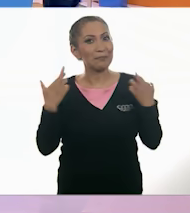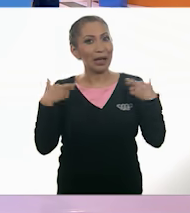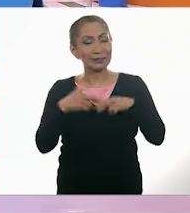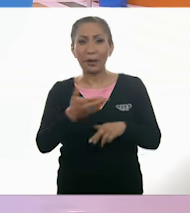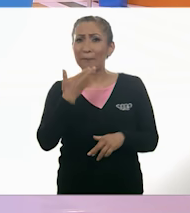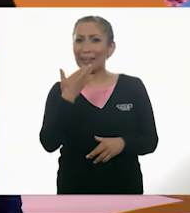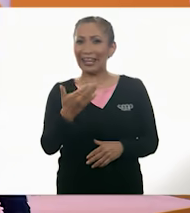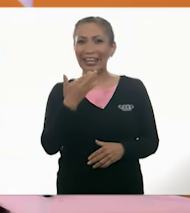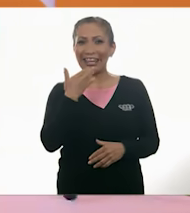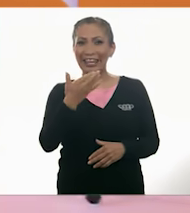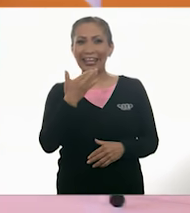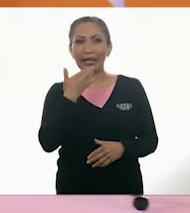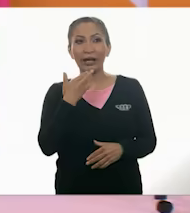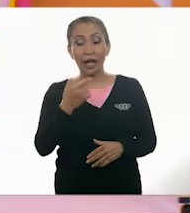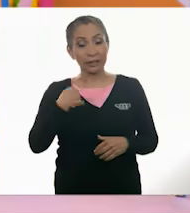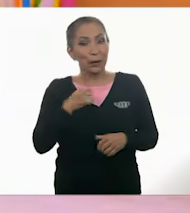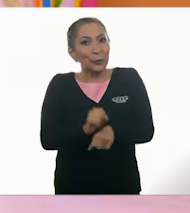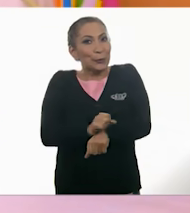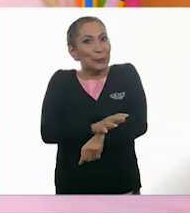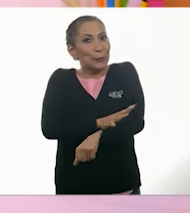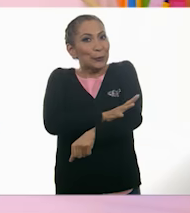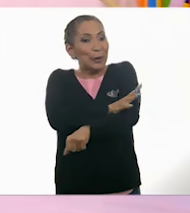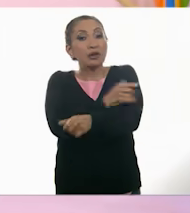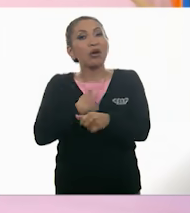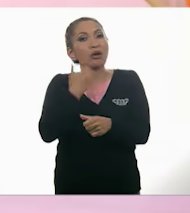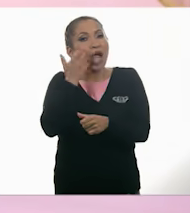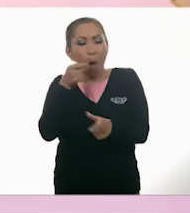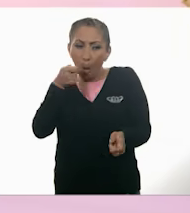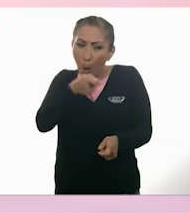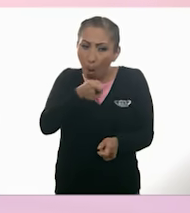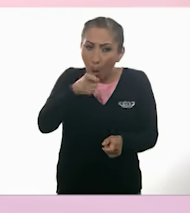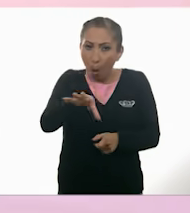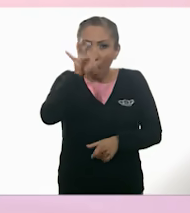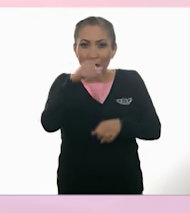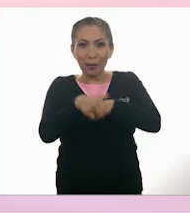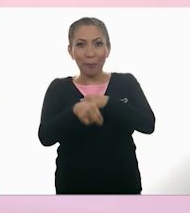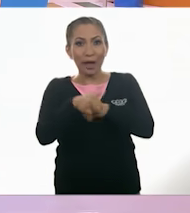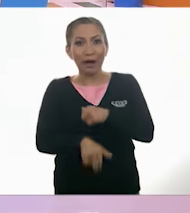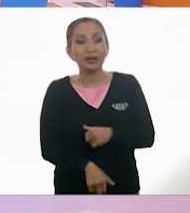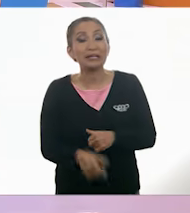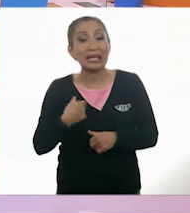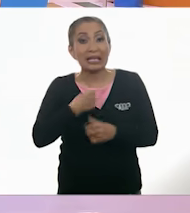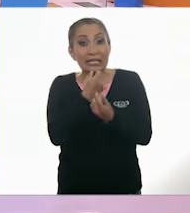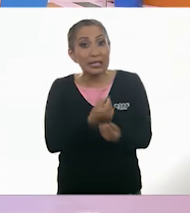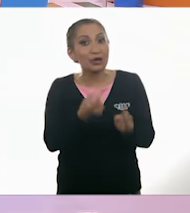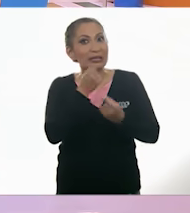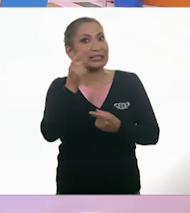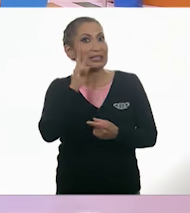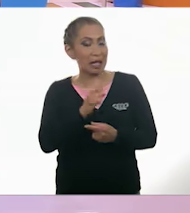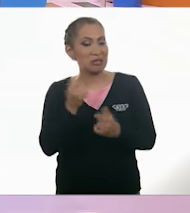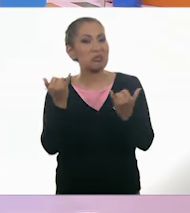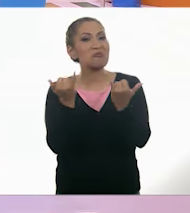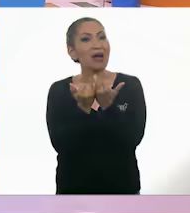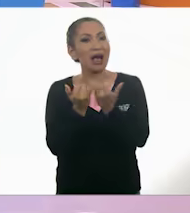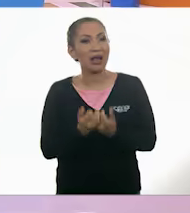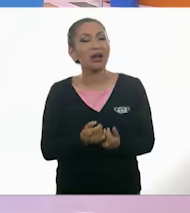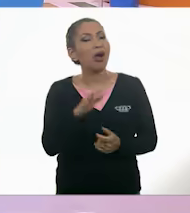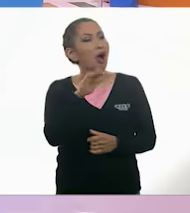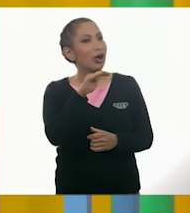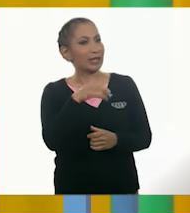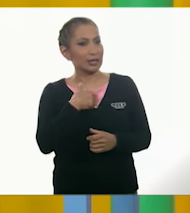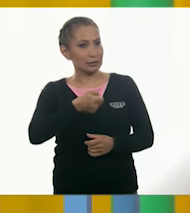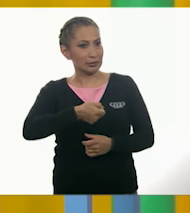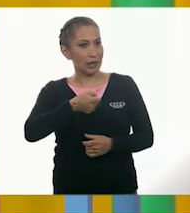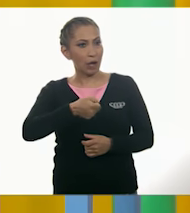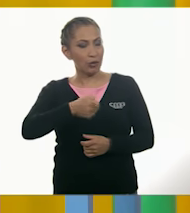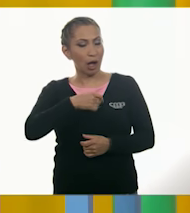Muy bien. Yo ya estoy emocionado porque quiero ser un detective numérico. Claro que sí, las niñas y los niños también van a hacerlo. Oiga, ¿qué le parece si los